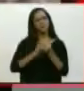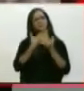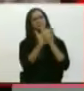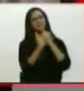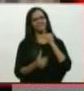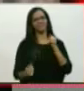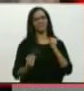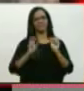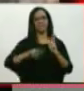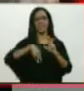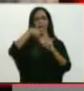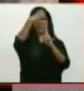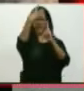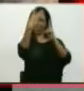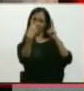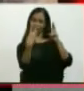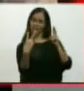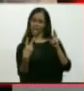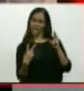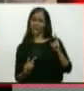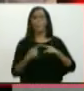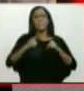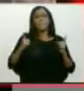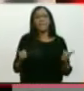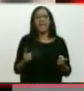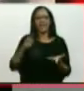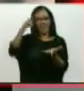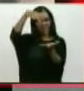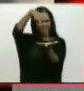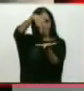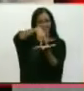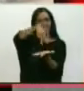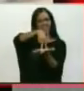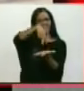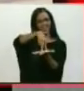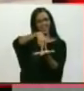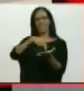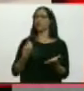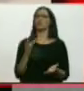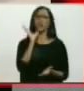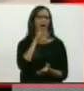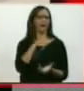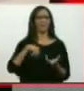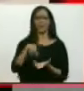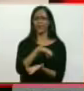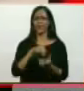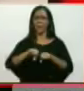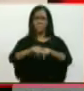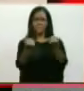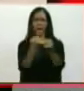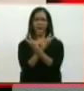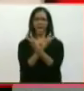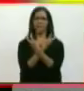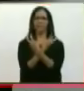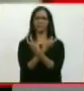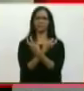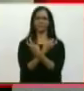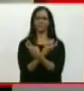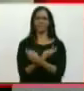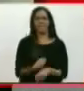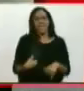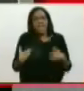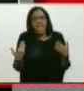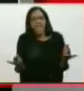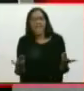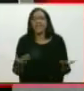de las alturas, pero caigo segura. No habrá ni una fractura. Y es que